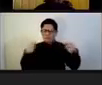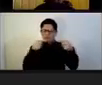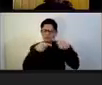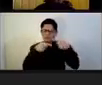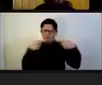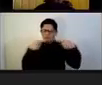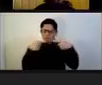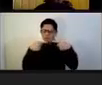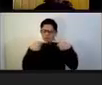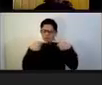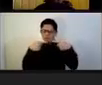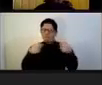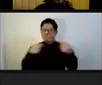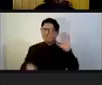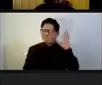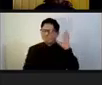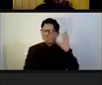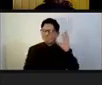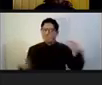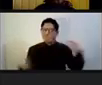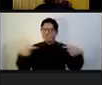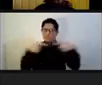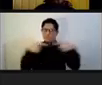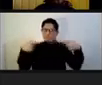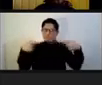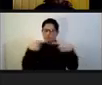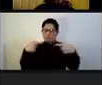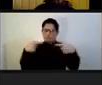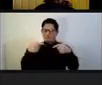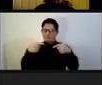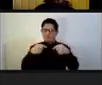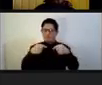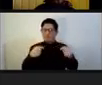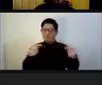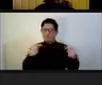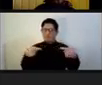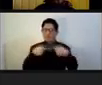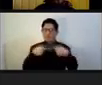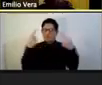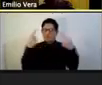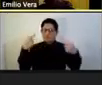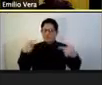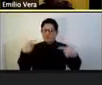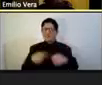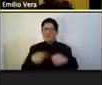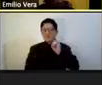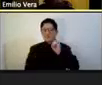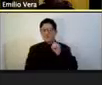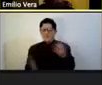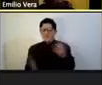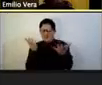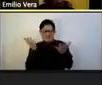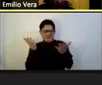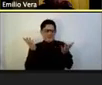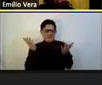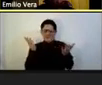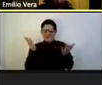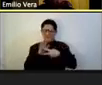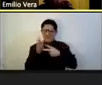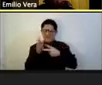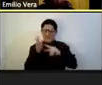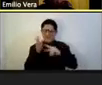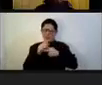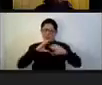Ahí eso, estamos. Sí, se me... Eso no tenía nada que ver con nosotros, ¿no? ¿No es cierto? Son misterios del ciberespacio,